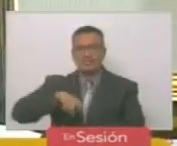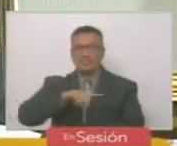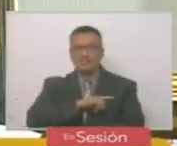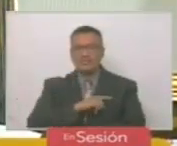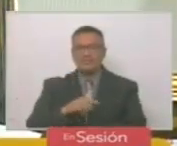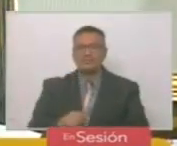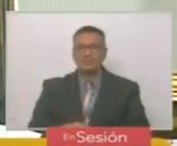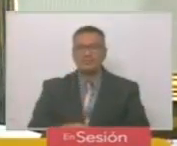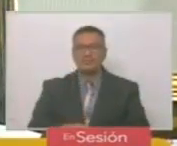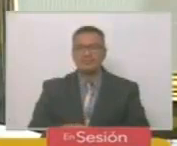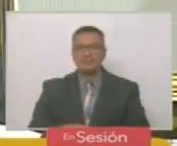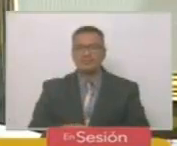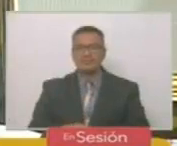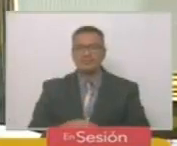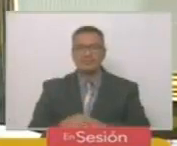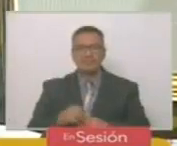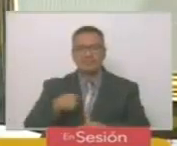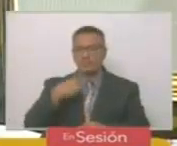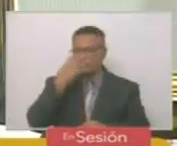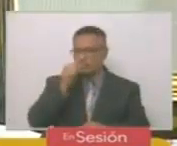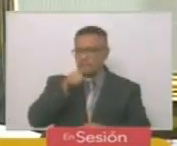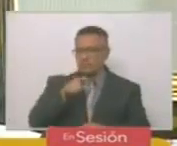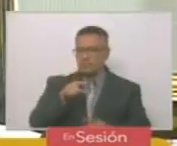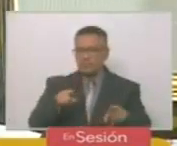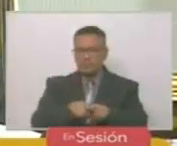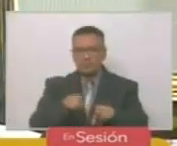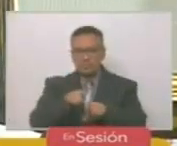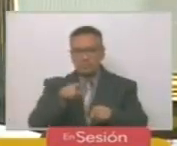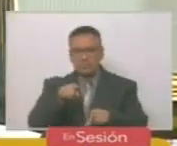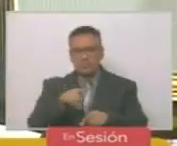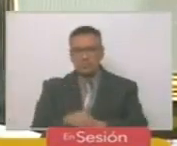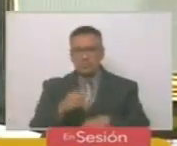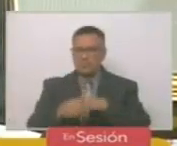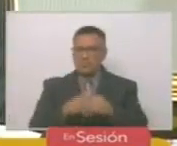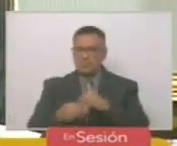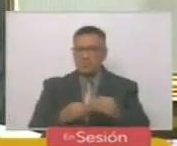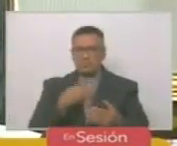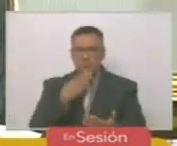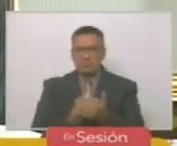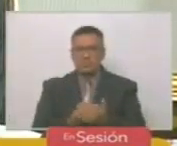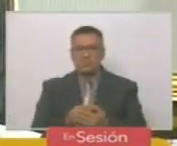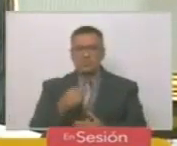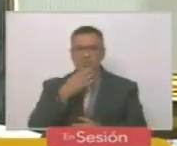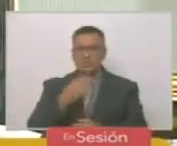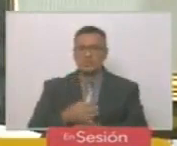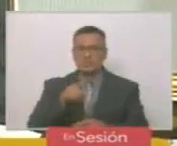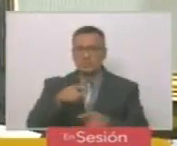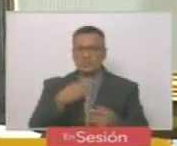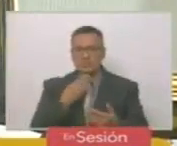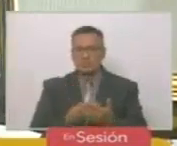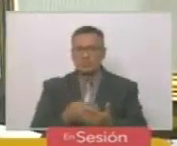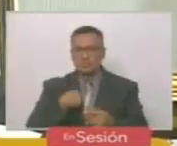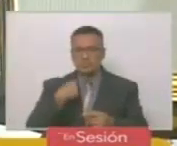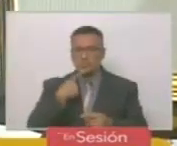alineados. Y lo entiendo de la misma manera, y lo hago con agradecimiento, de la misma manera que lo